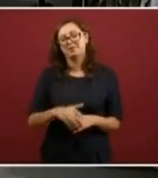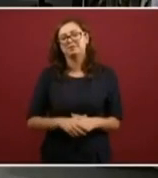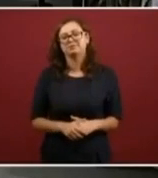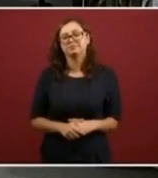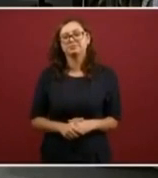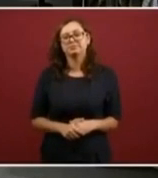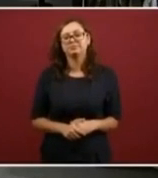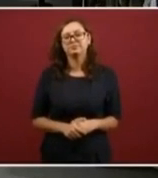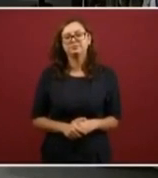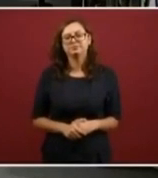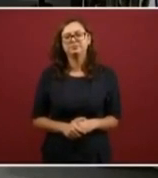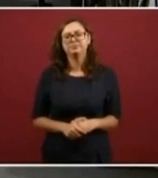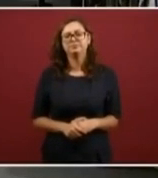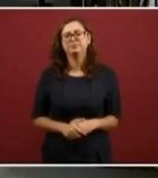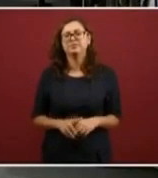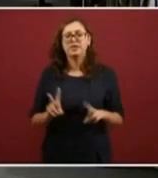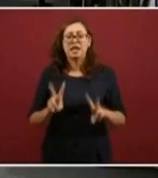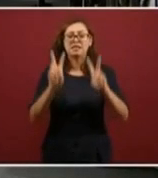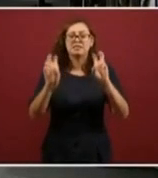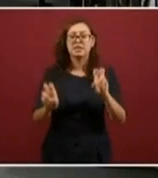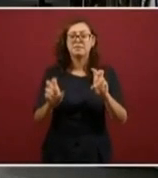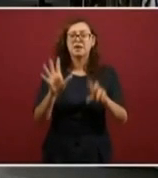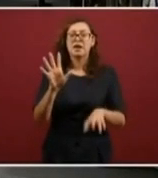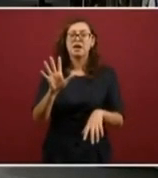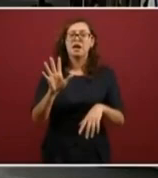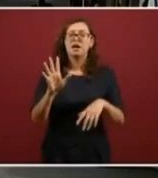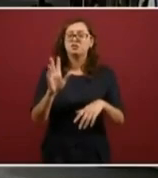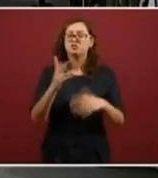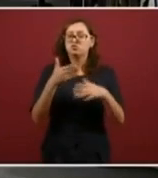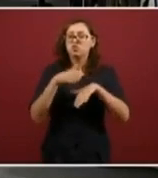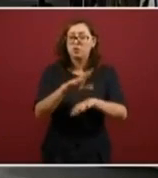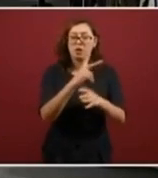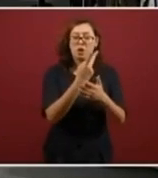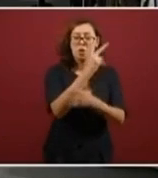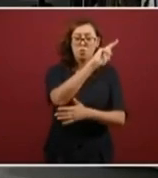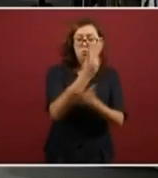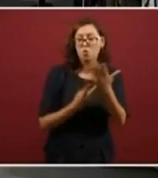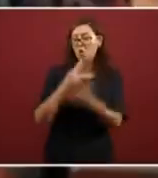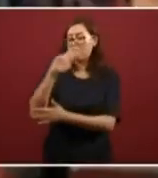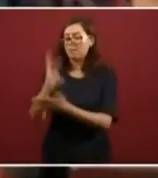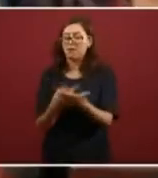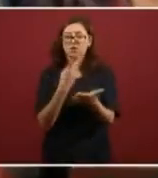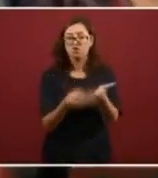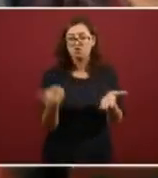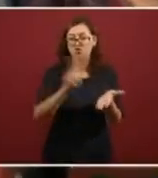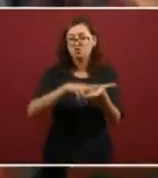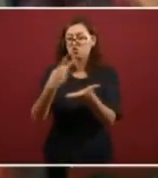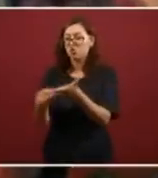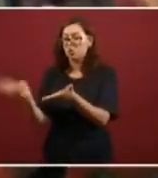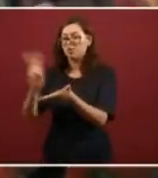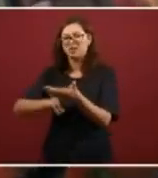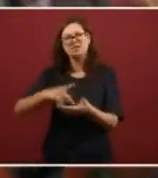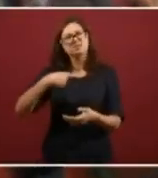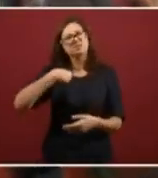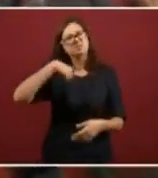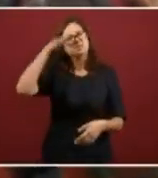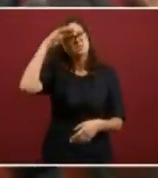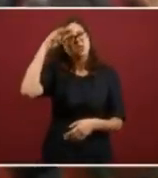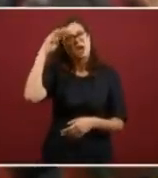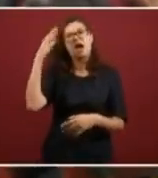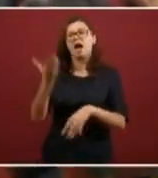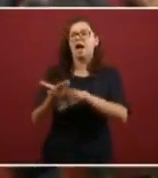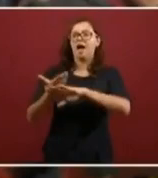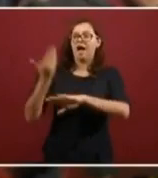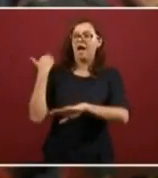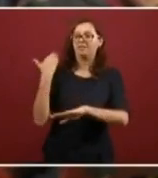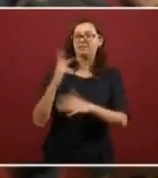de la duplicidad de programas que se habían señalado. Entiendo que entonces ya quedó terminado el padrón de los beneficiarios del campo, porque se